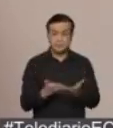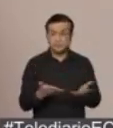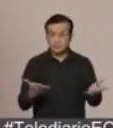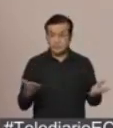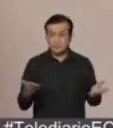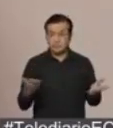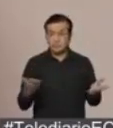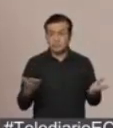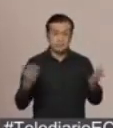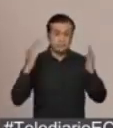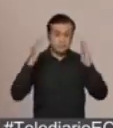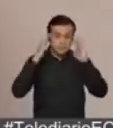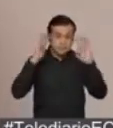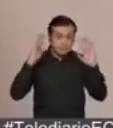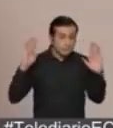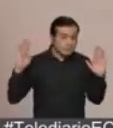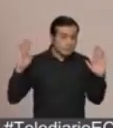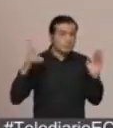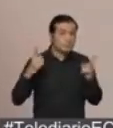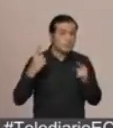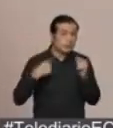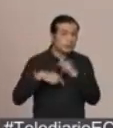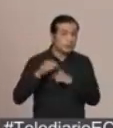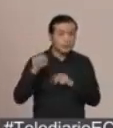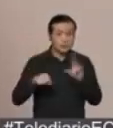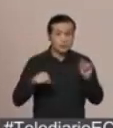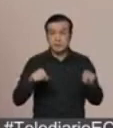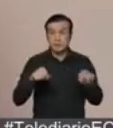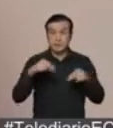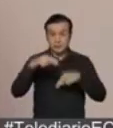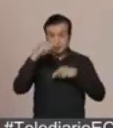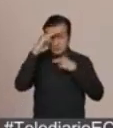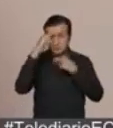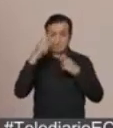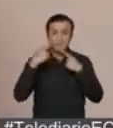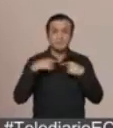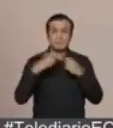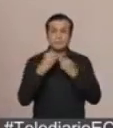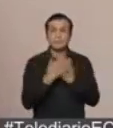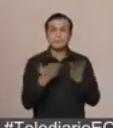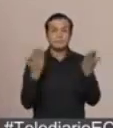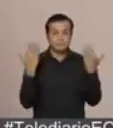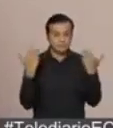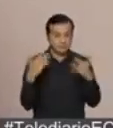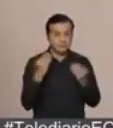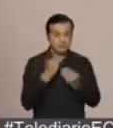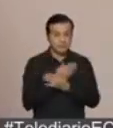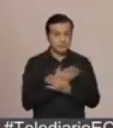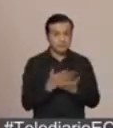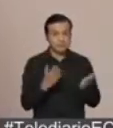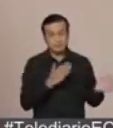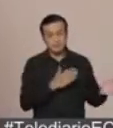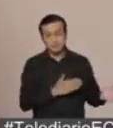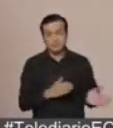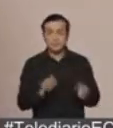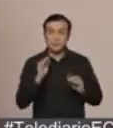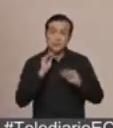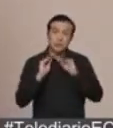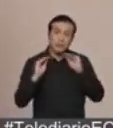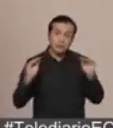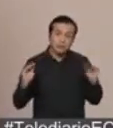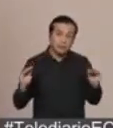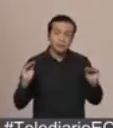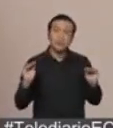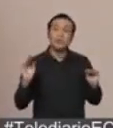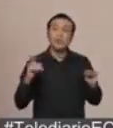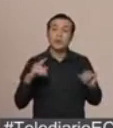que no se sabían si se puede o no exportar. La noticia, como hemos mencionado, Fabricio, es solo hay